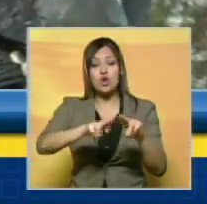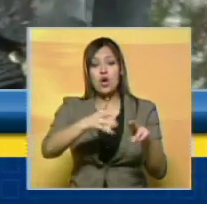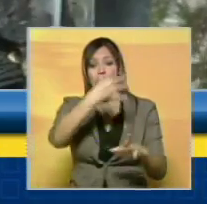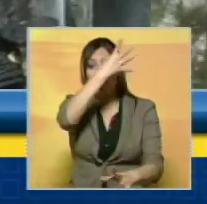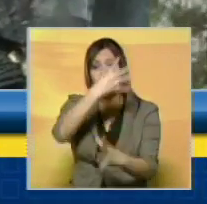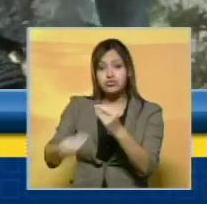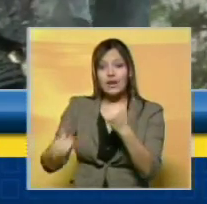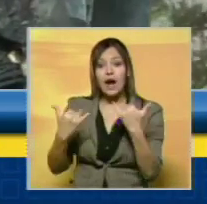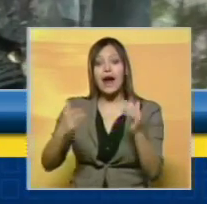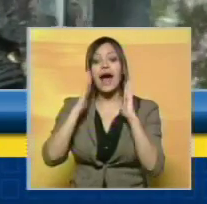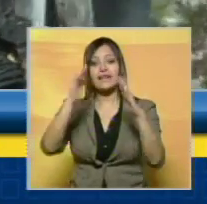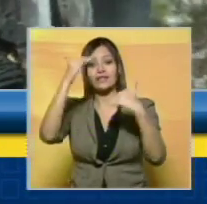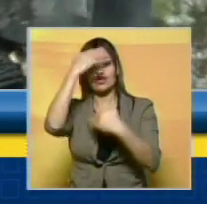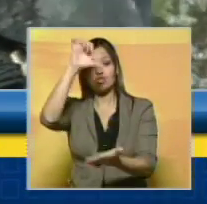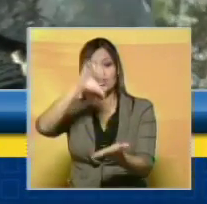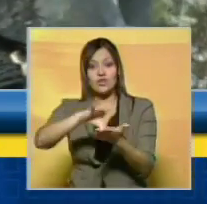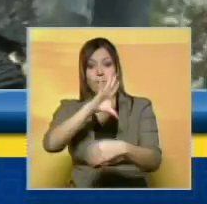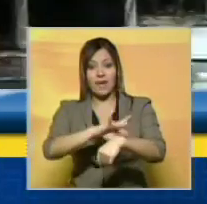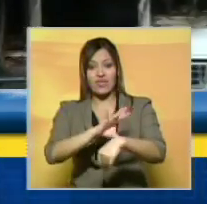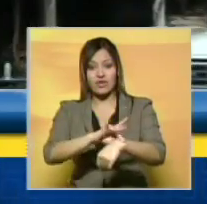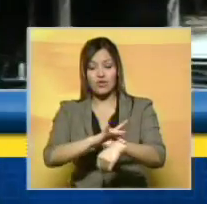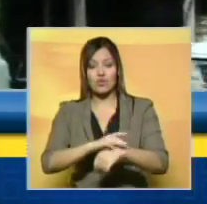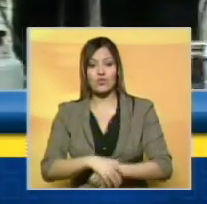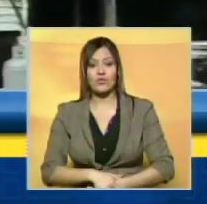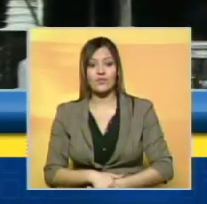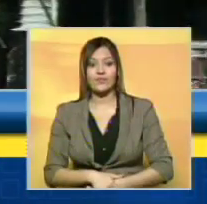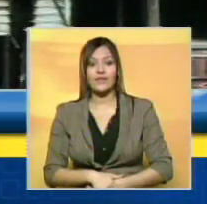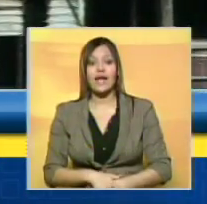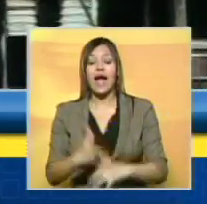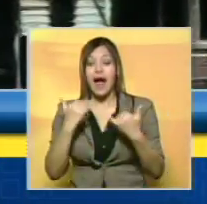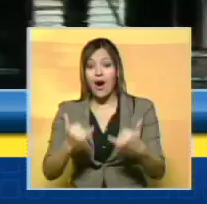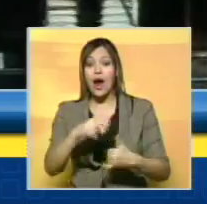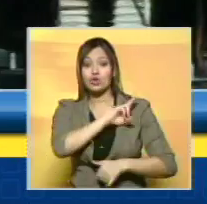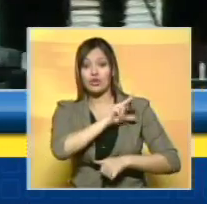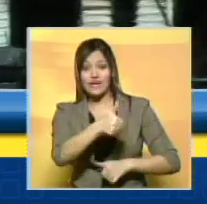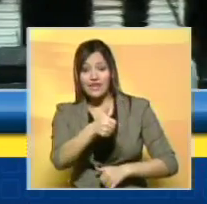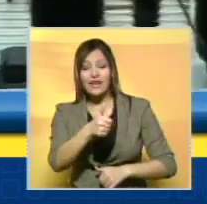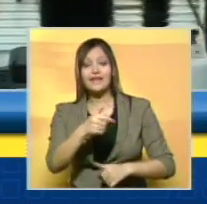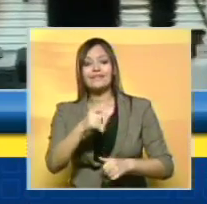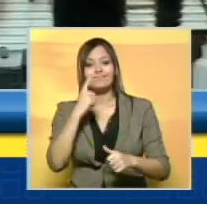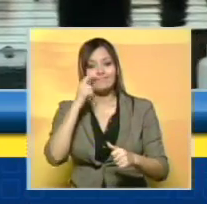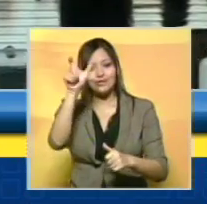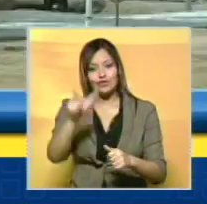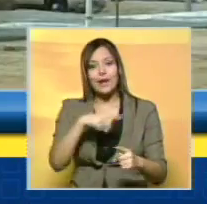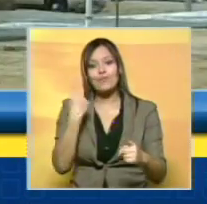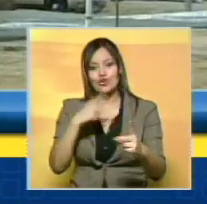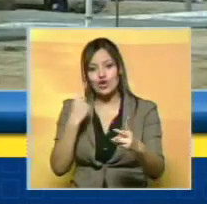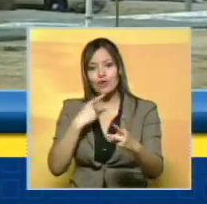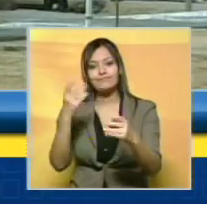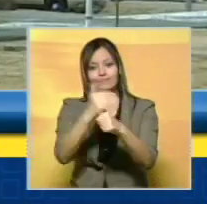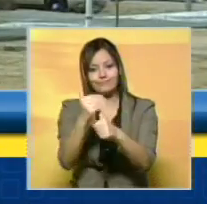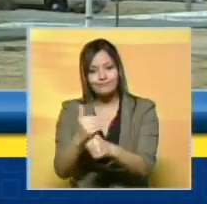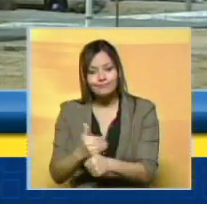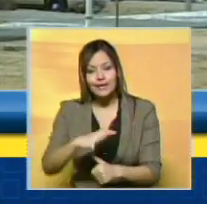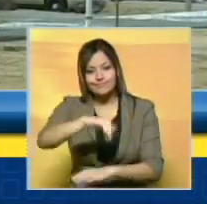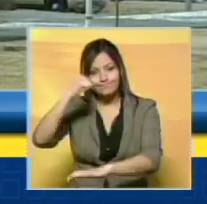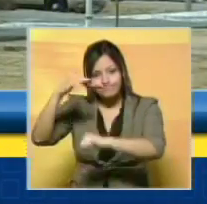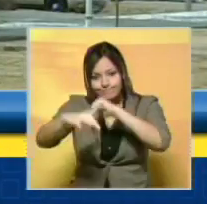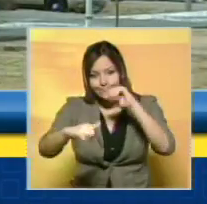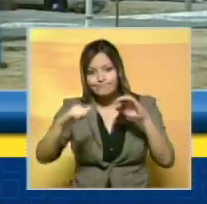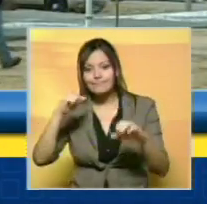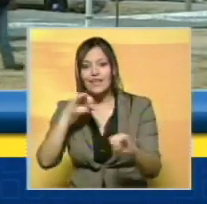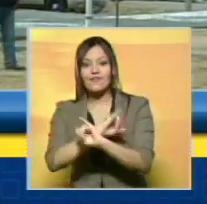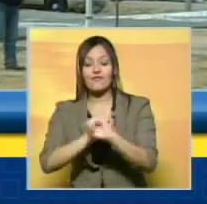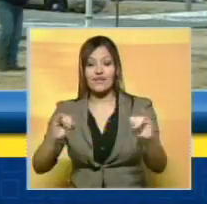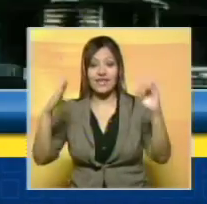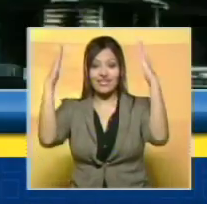y son atendidos en un centro médico de Tennessee. Las autoridades recuperaron los cadáveres de las víctimas entre los escombros luego que